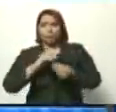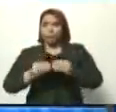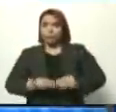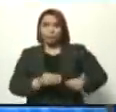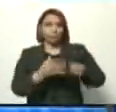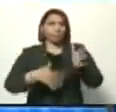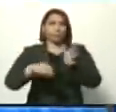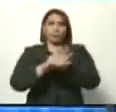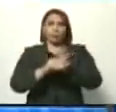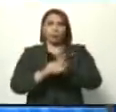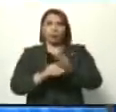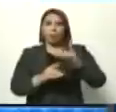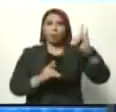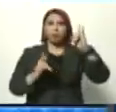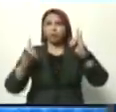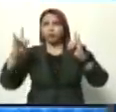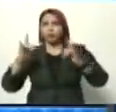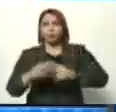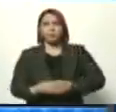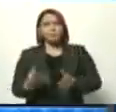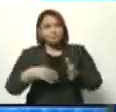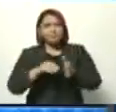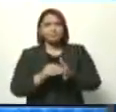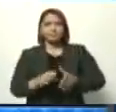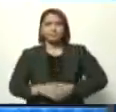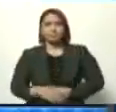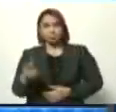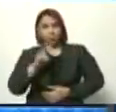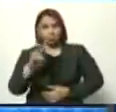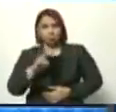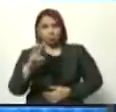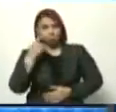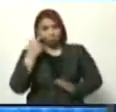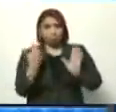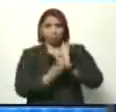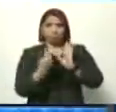esos transformadores a Venezuela. Ahí están las pruebas también.